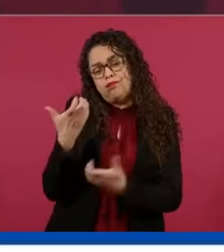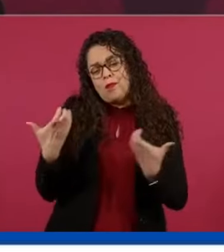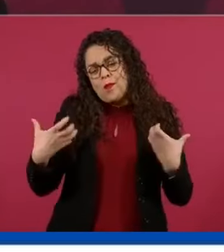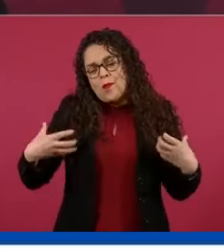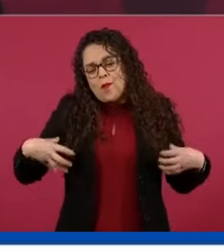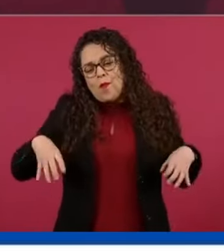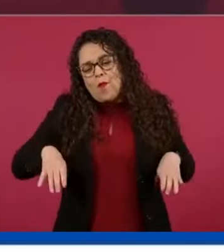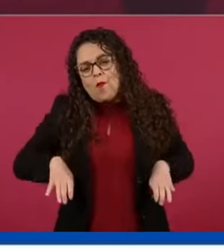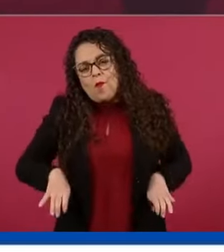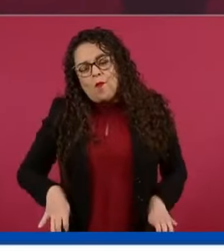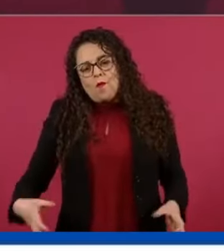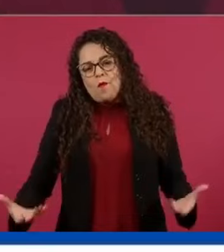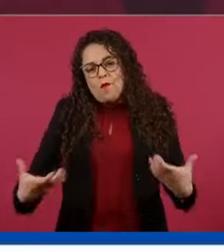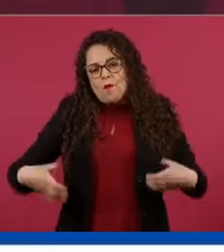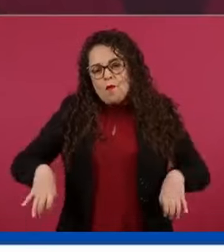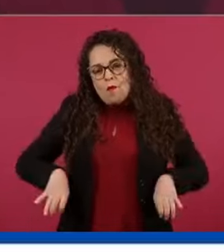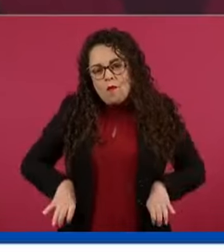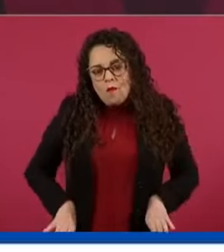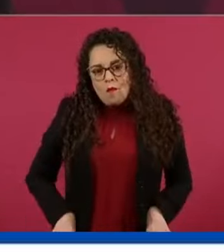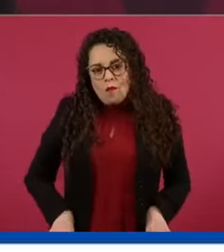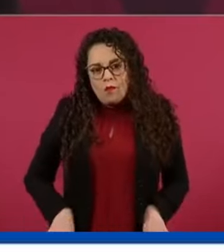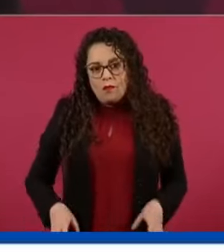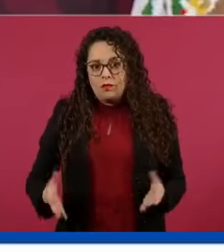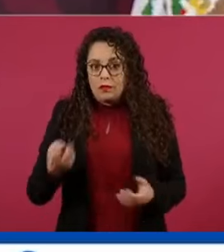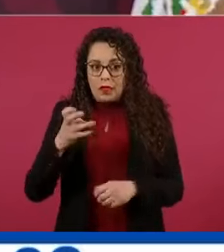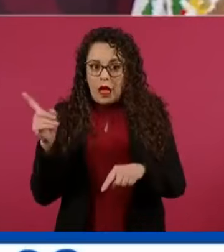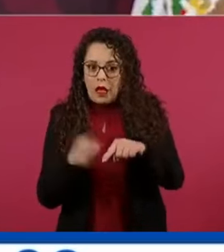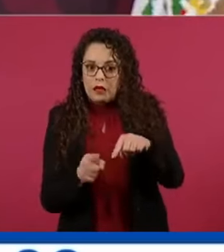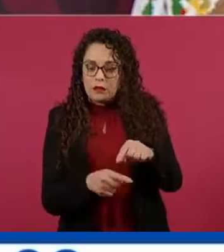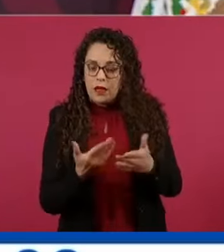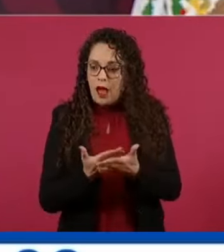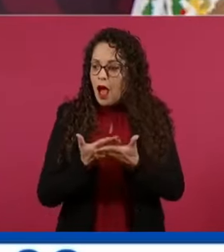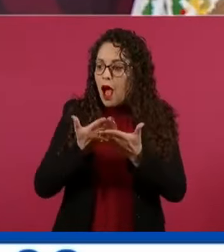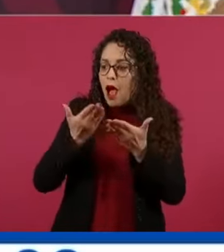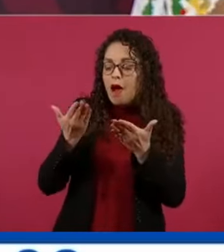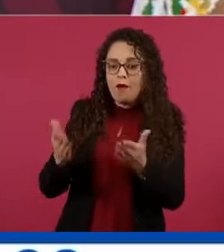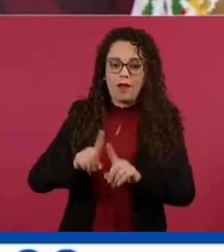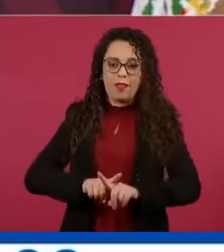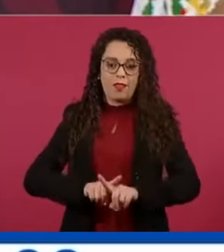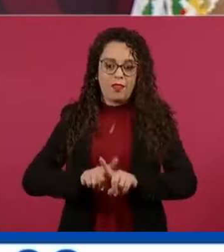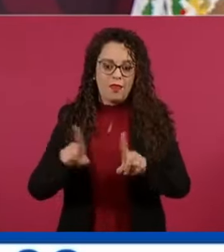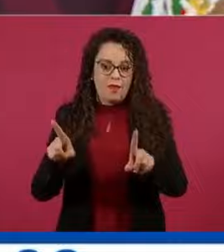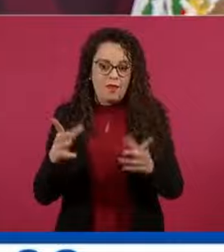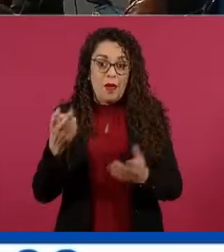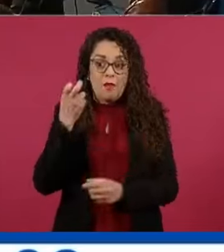Entonces, lo que se está haciendo ahora,